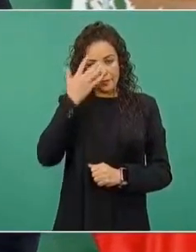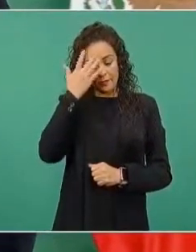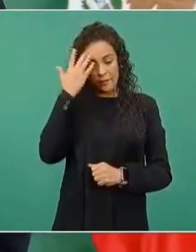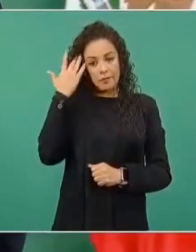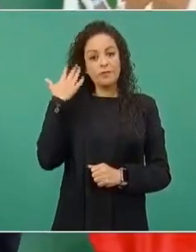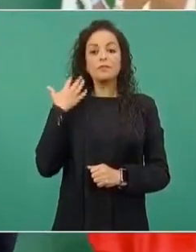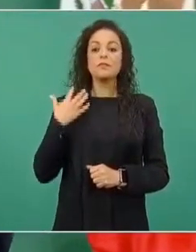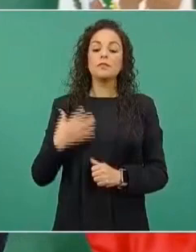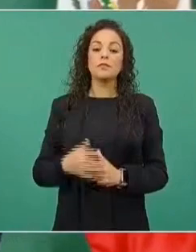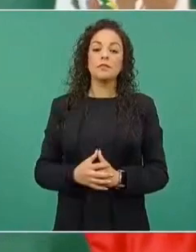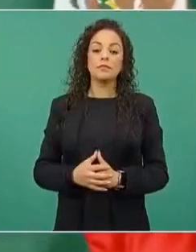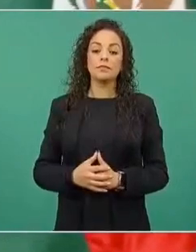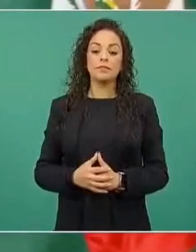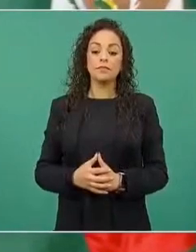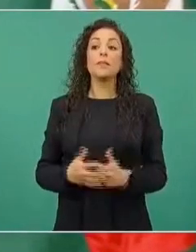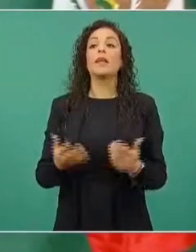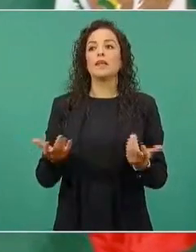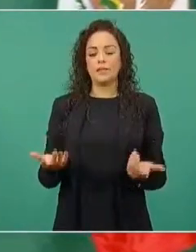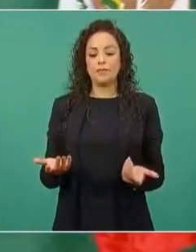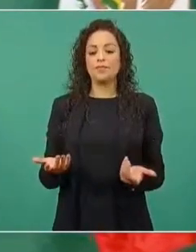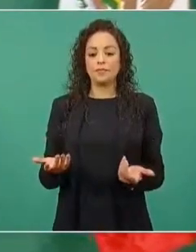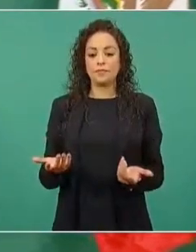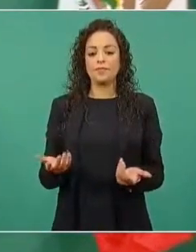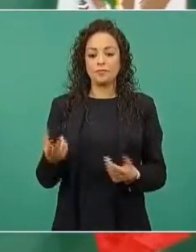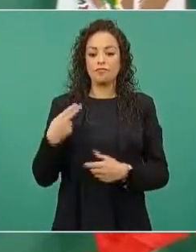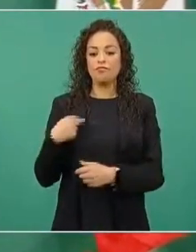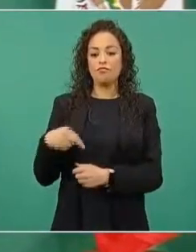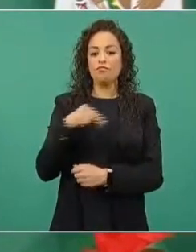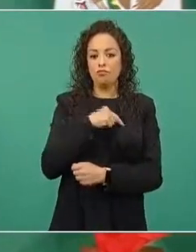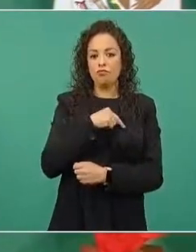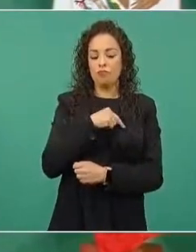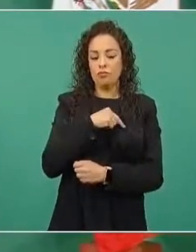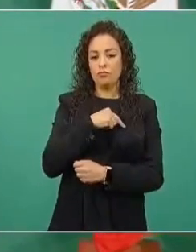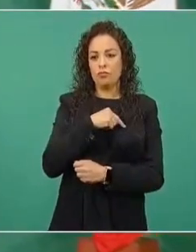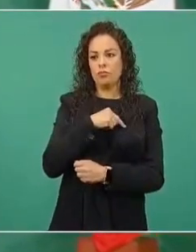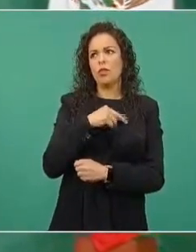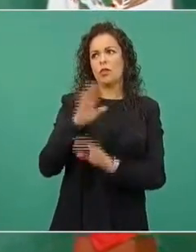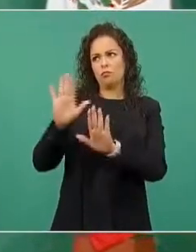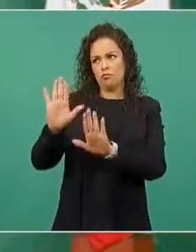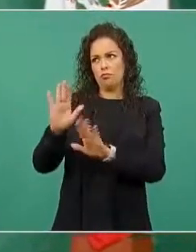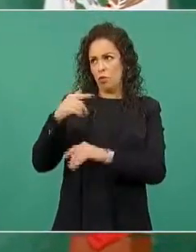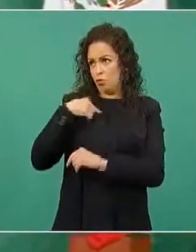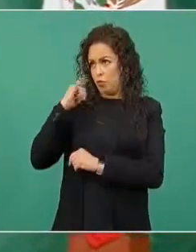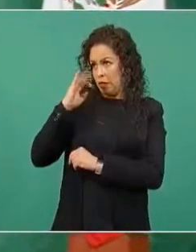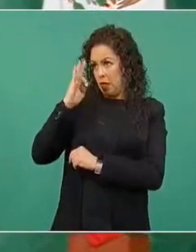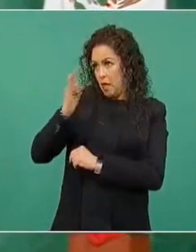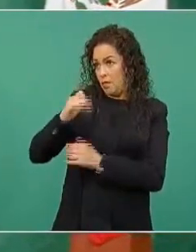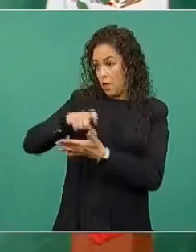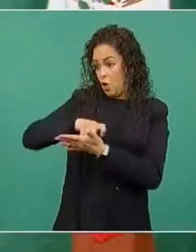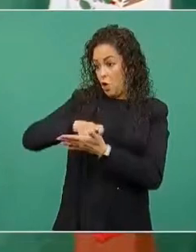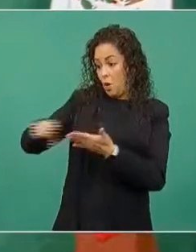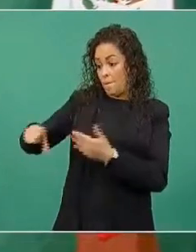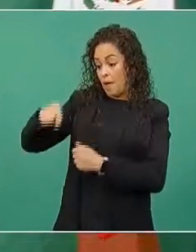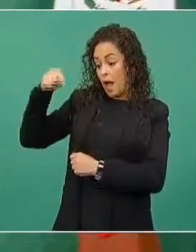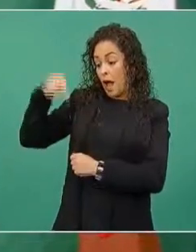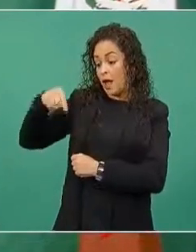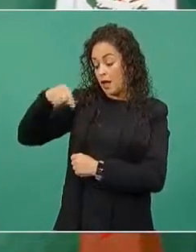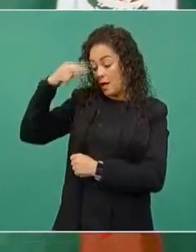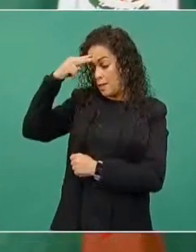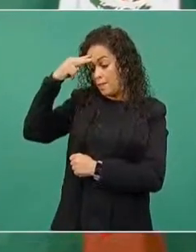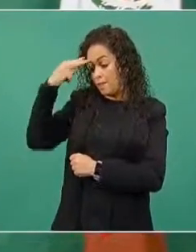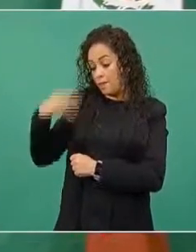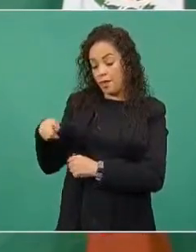ofrecimos comprar la parte de México, la parte de